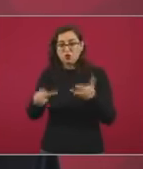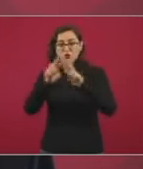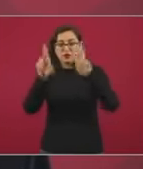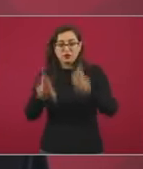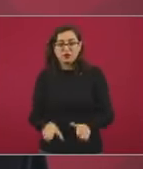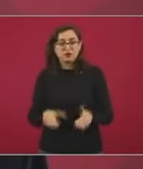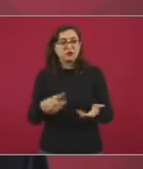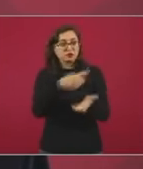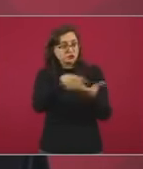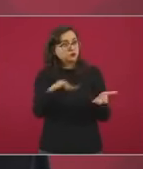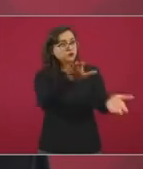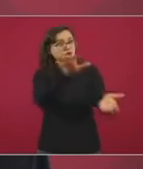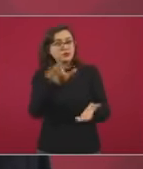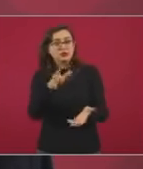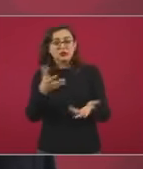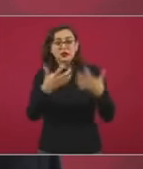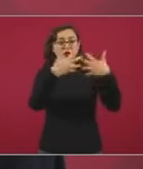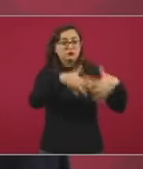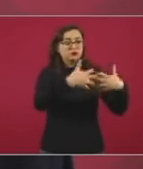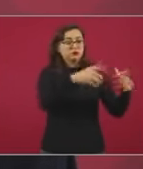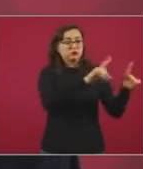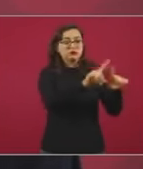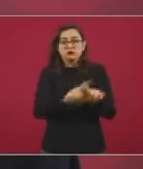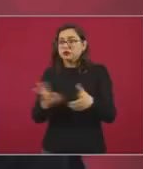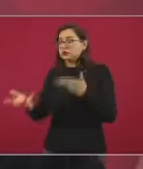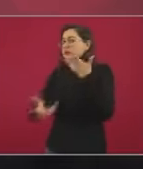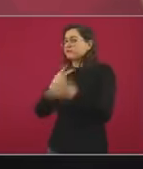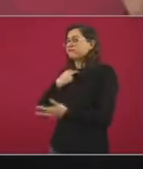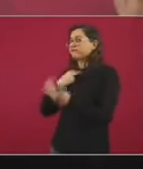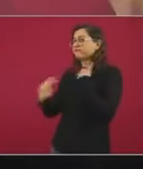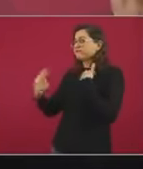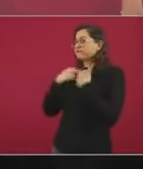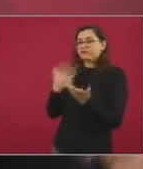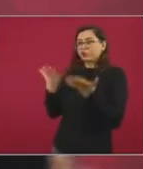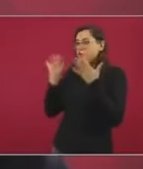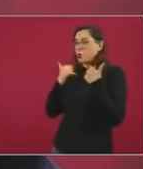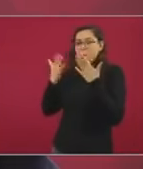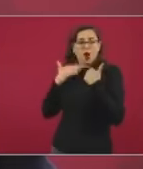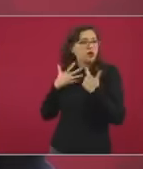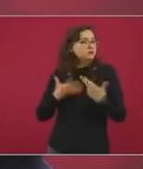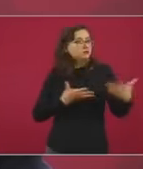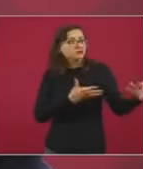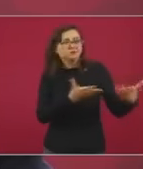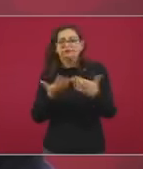necesitar. Se han portado muy bien los fabricantes, aprovecho para agradecerles,